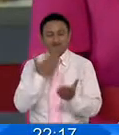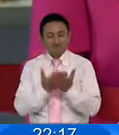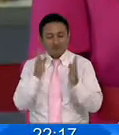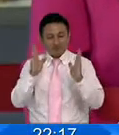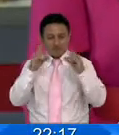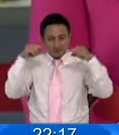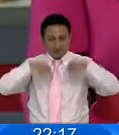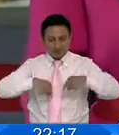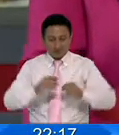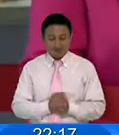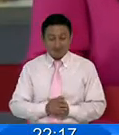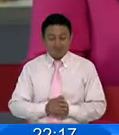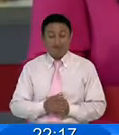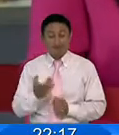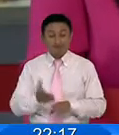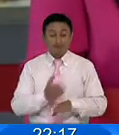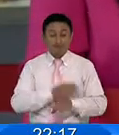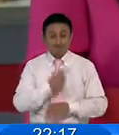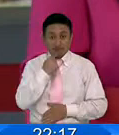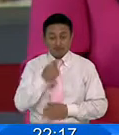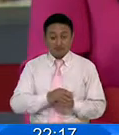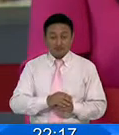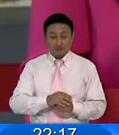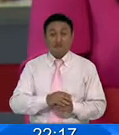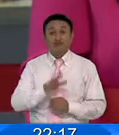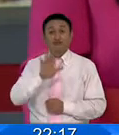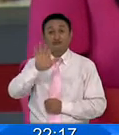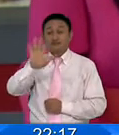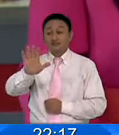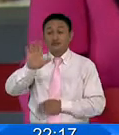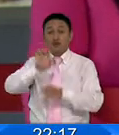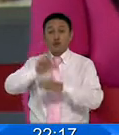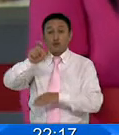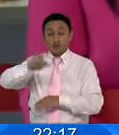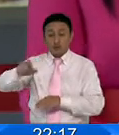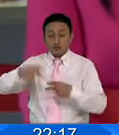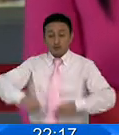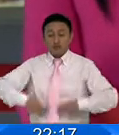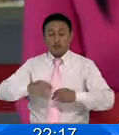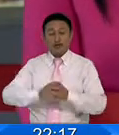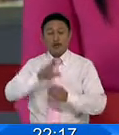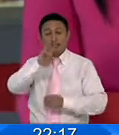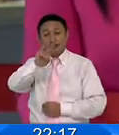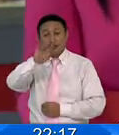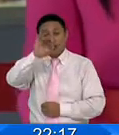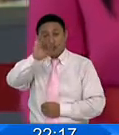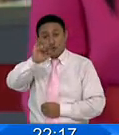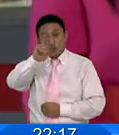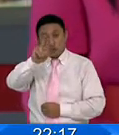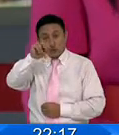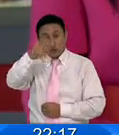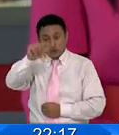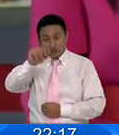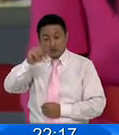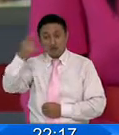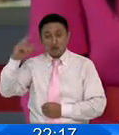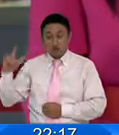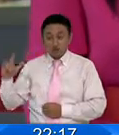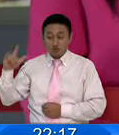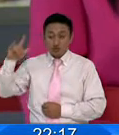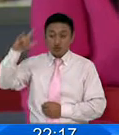Gracias por seguir en nuestra sintonía. Como lo anunciamos, 5 de los 9 ecuatorianos que residen en Wuhan, China, fueron evacuados en un avión